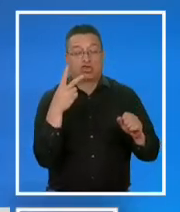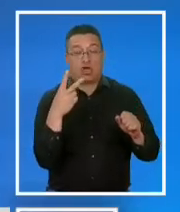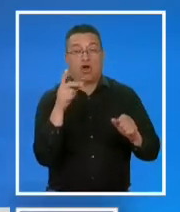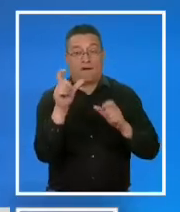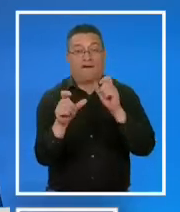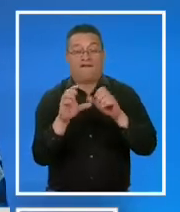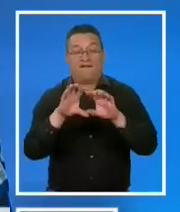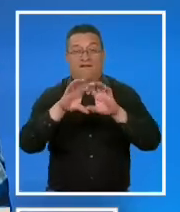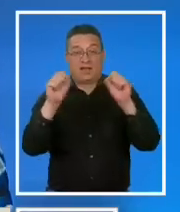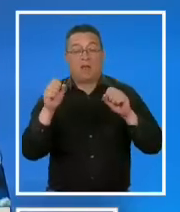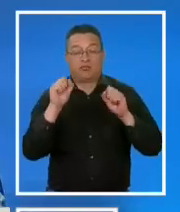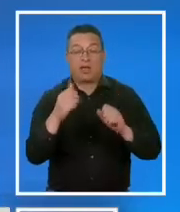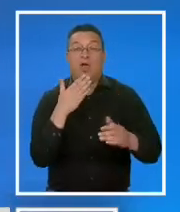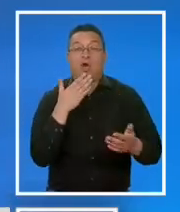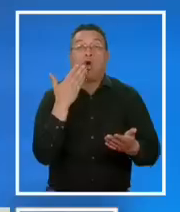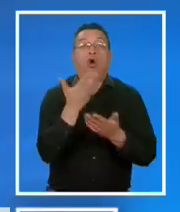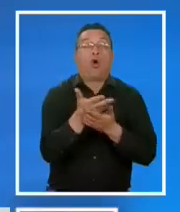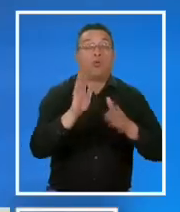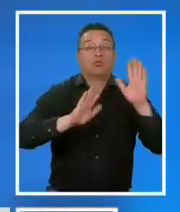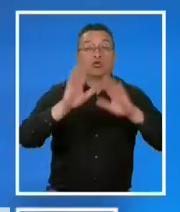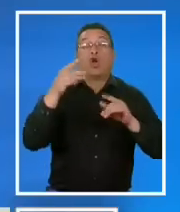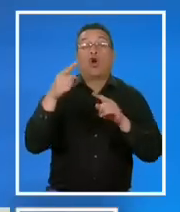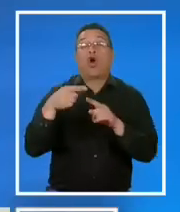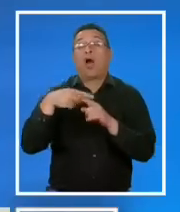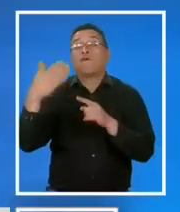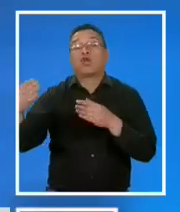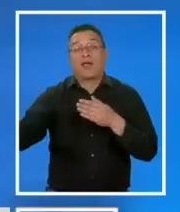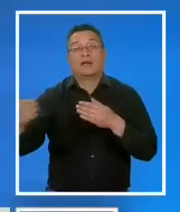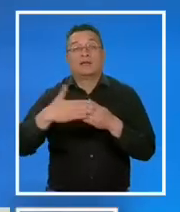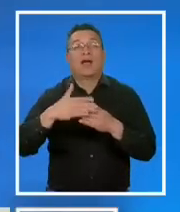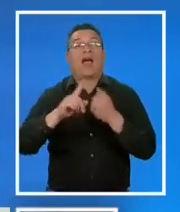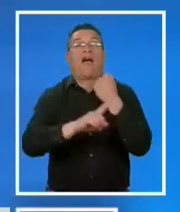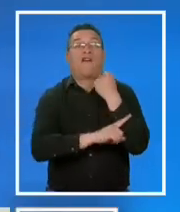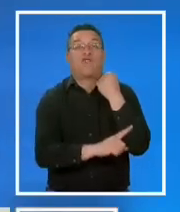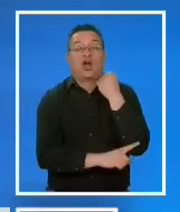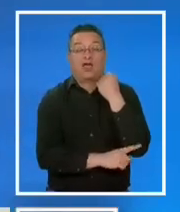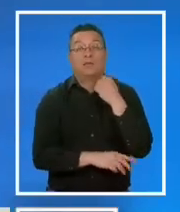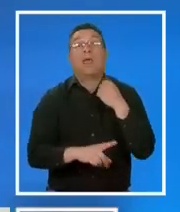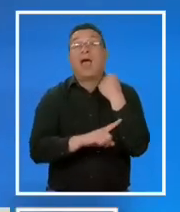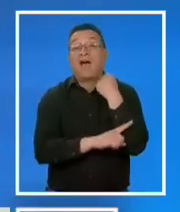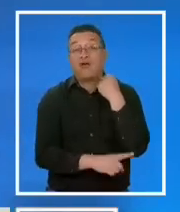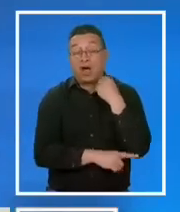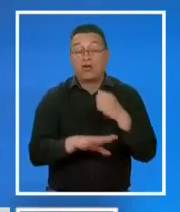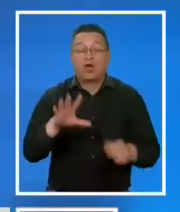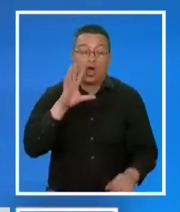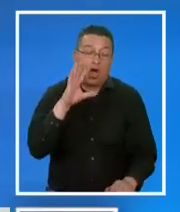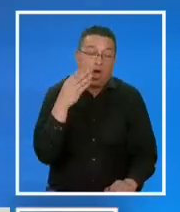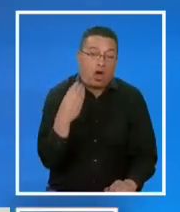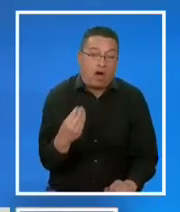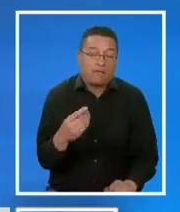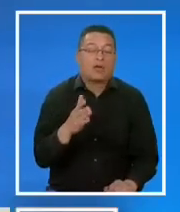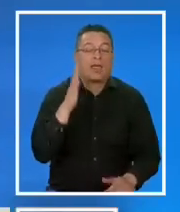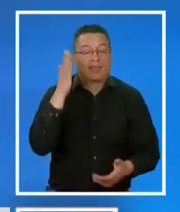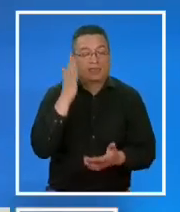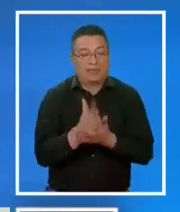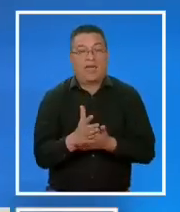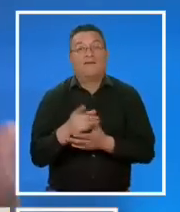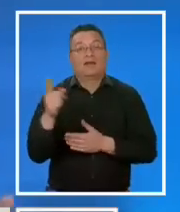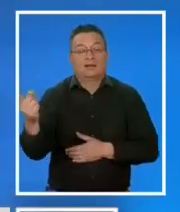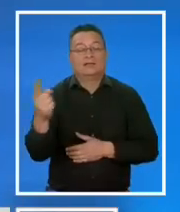pueden postular los que son Fiscales y los que vienen de afuera que son abogados Entonces los abogados evidentemente van a tener